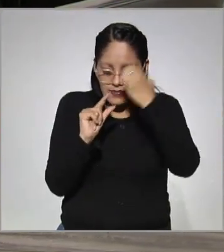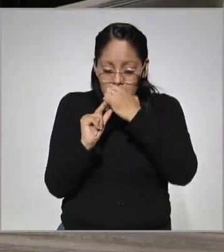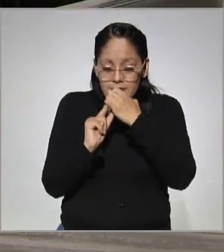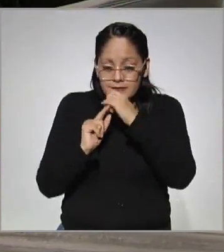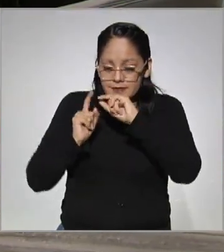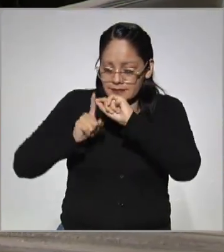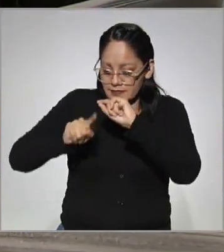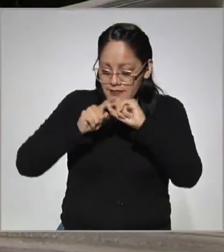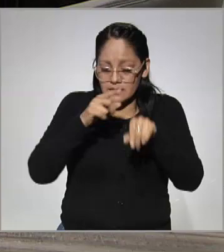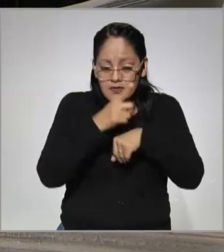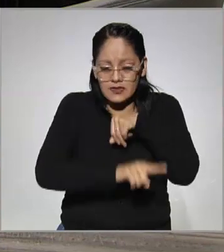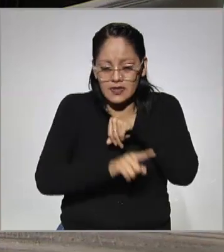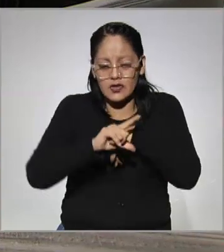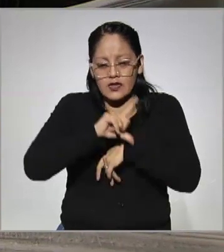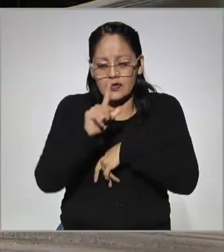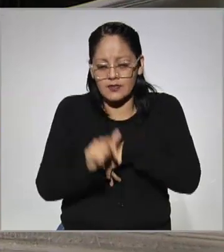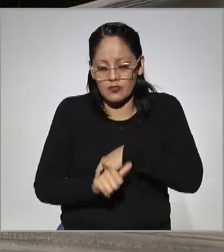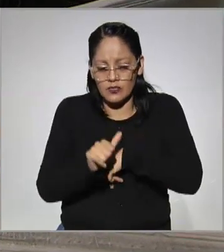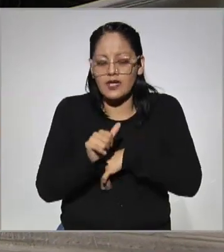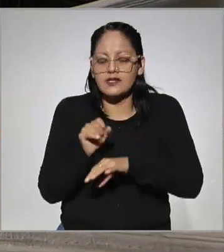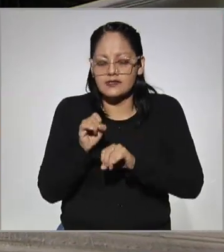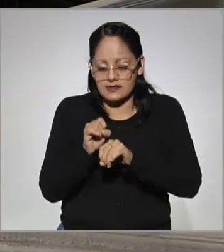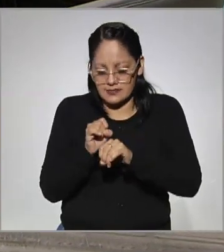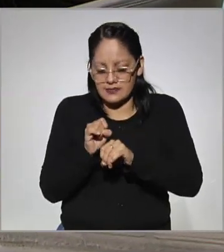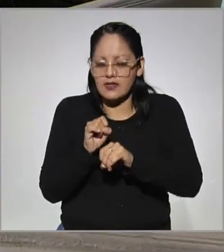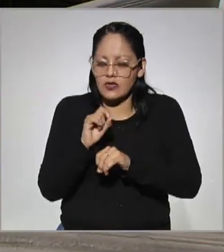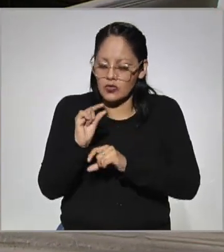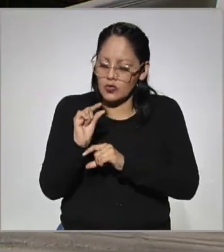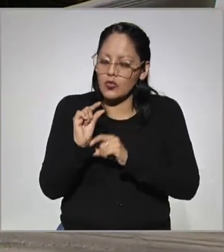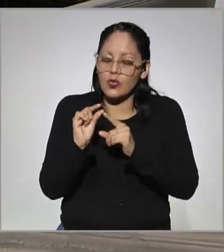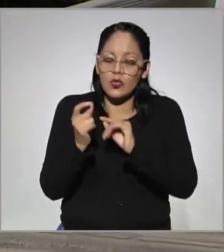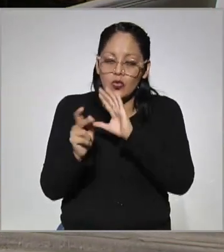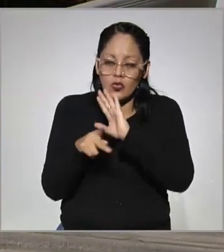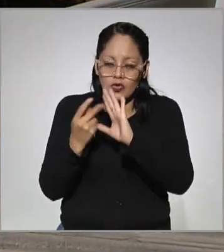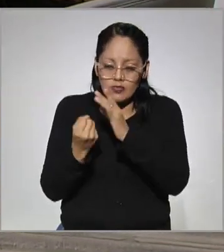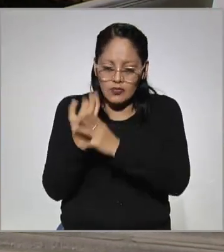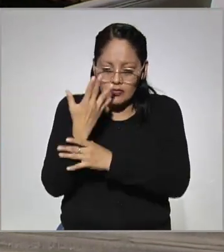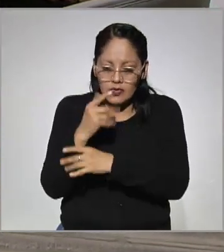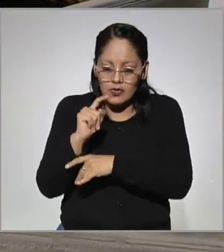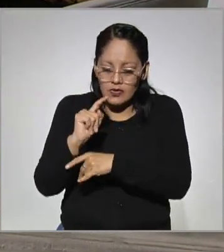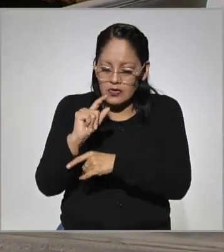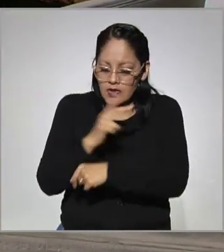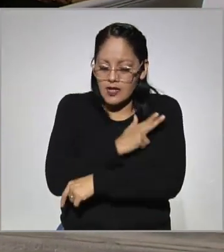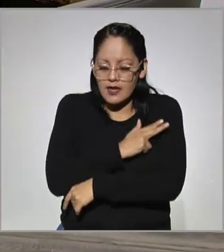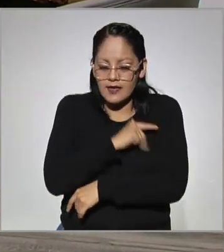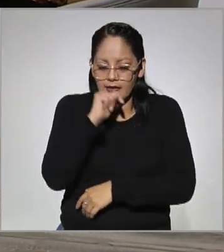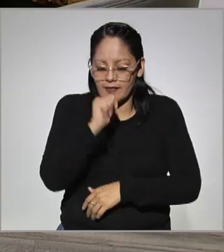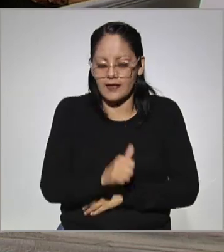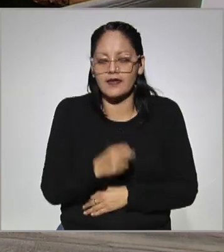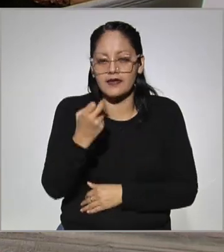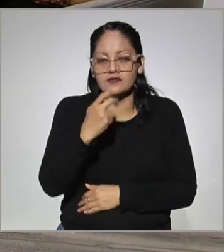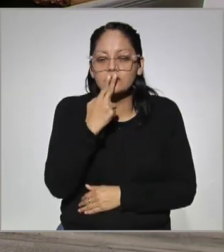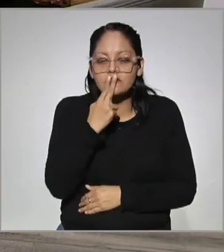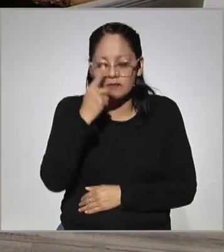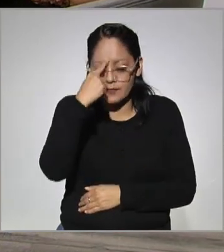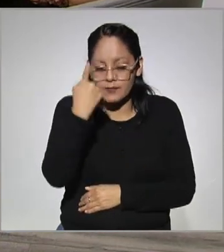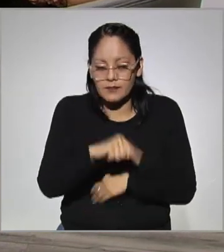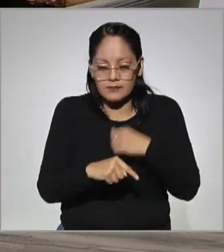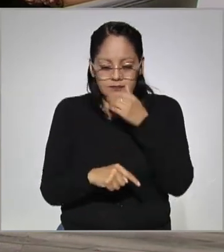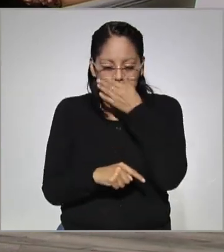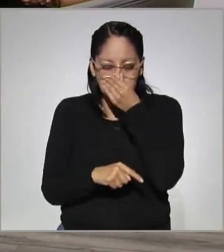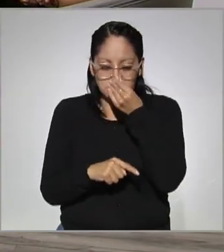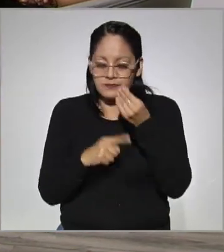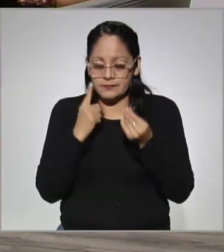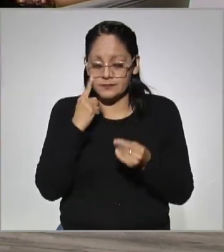tejido que está dañado y dejar el cuello del útero nuevamente sin ningún tipo de lesión. Y esto nos sirve para uno determinar